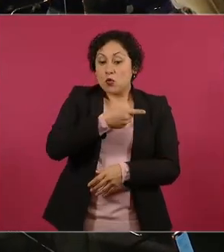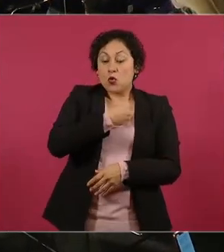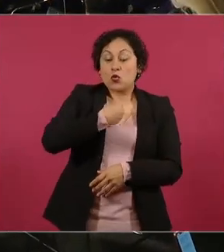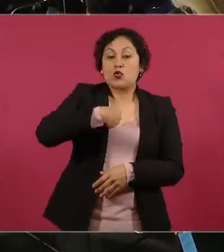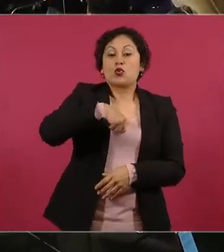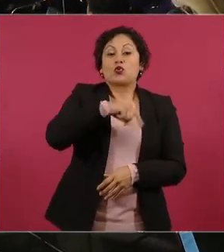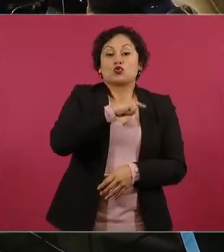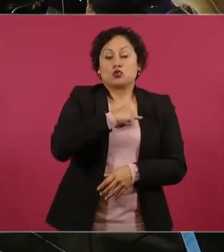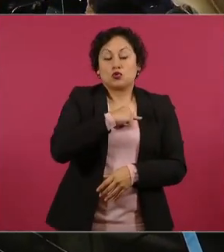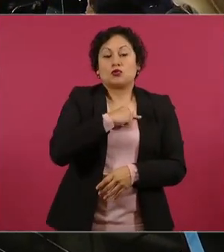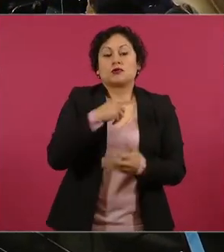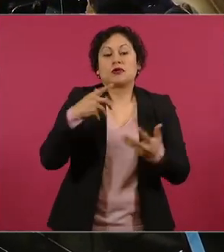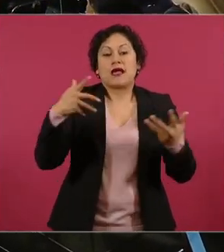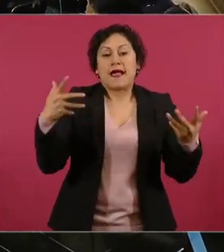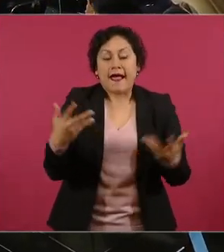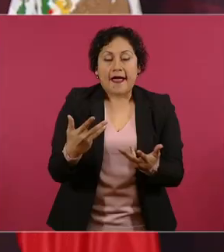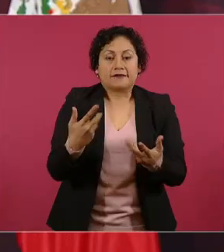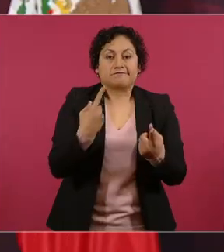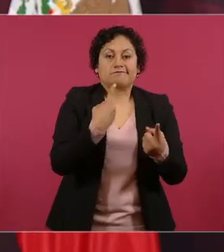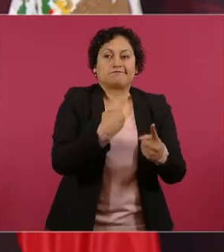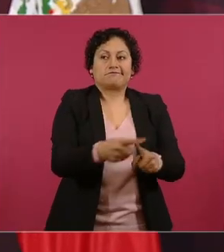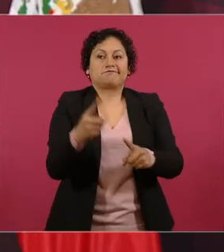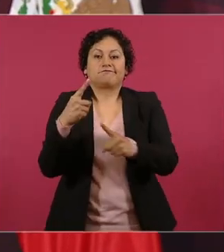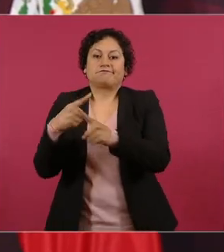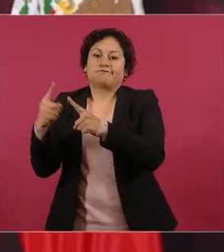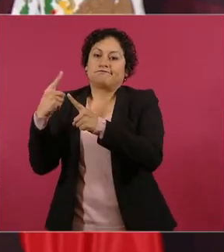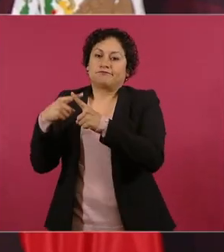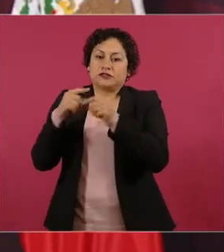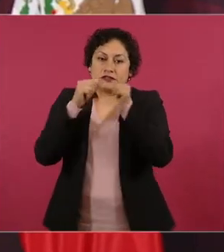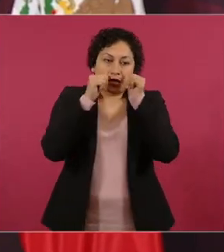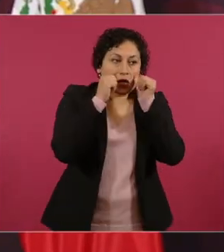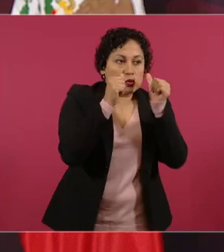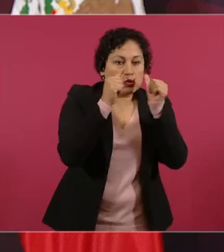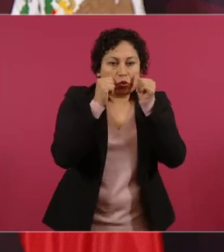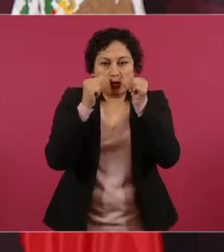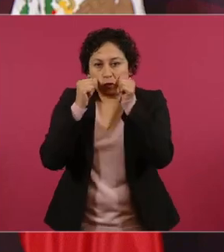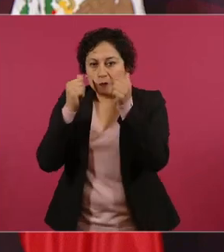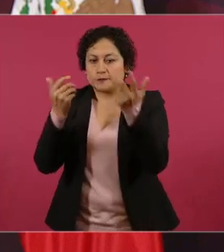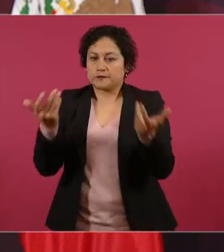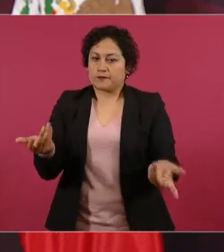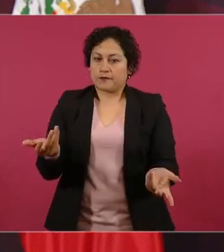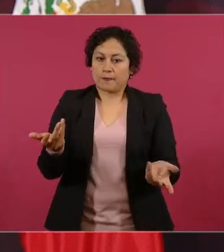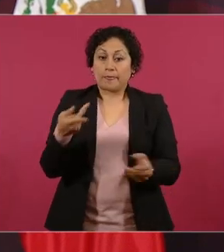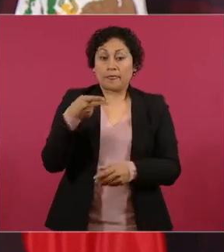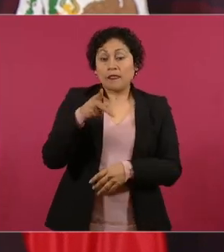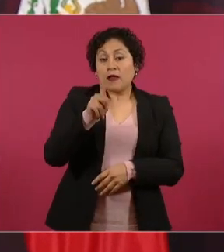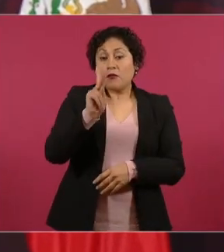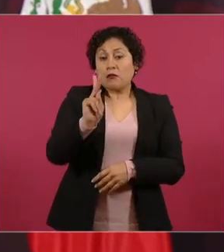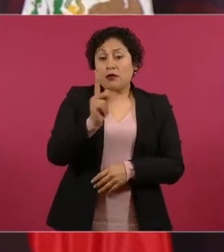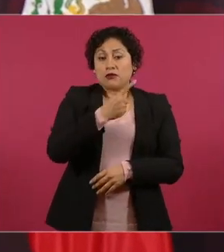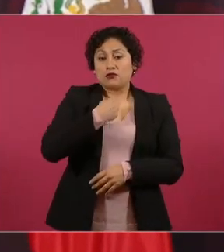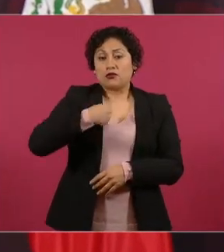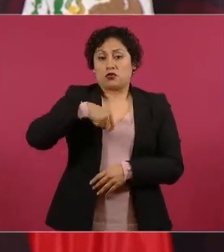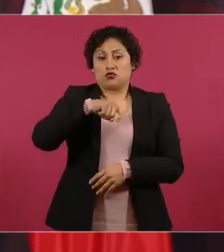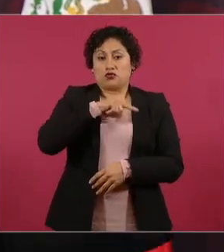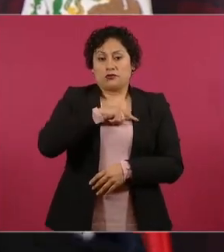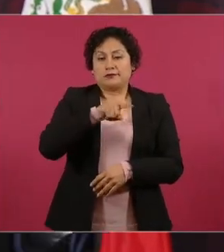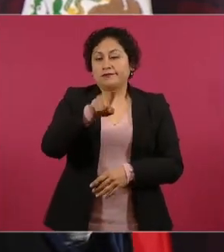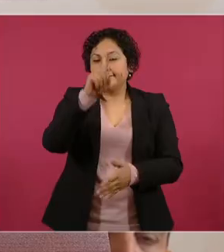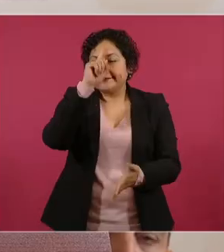embates. Si no tuviésemos autoridad moral, ya nos